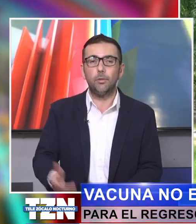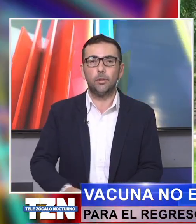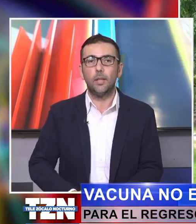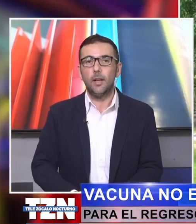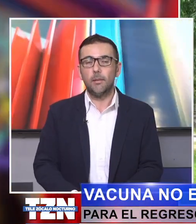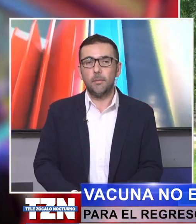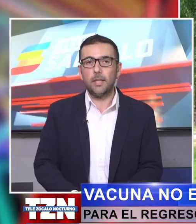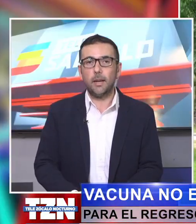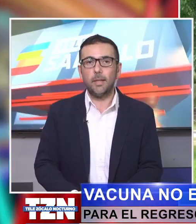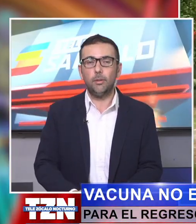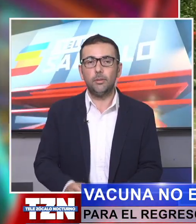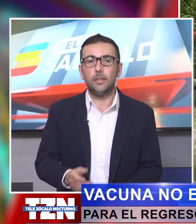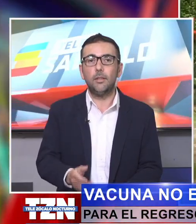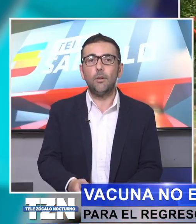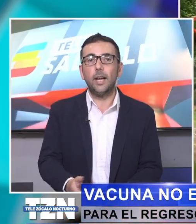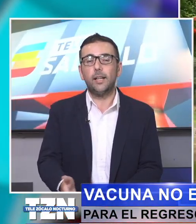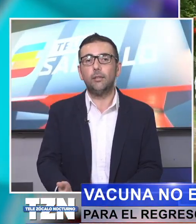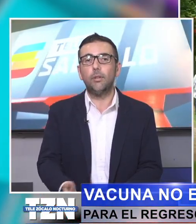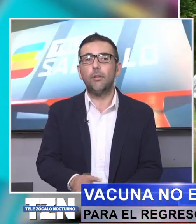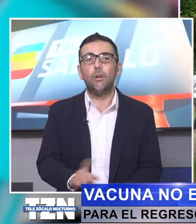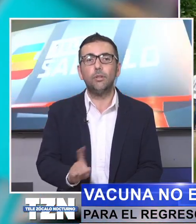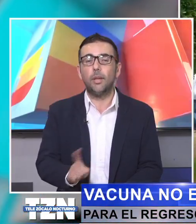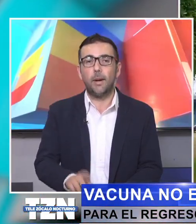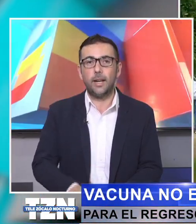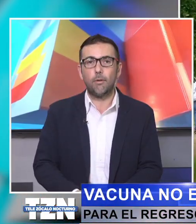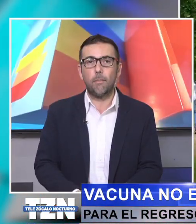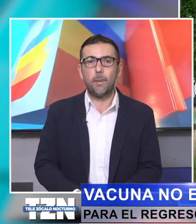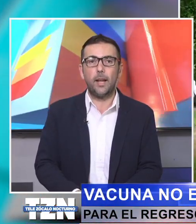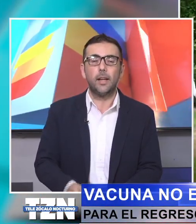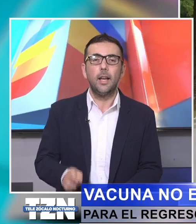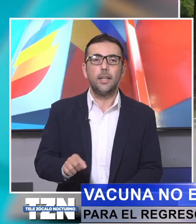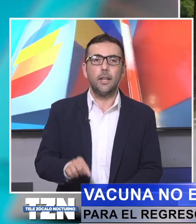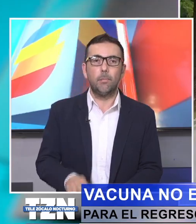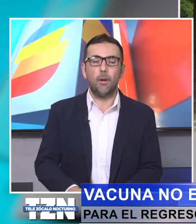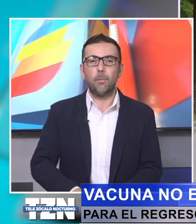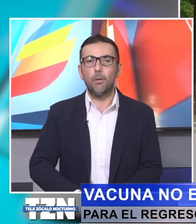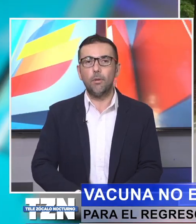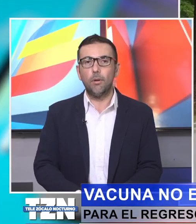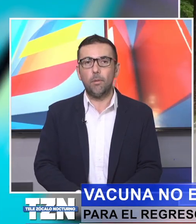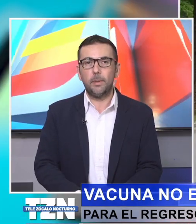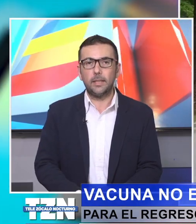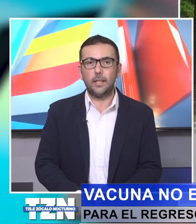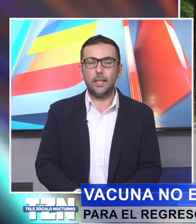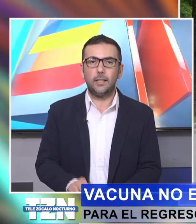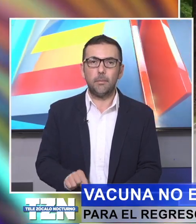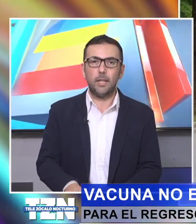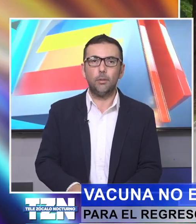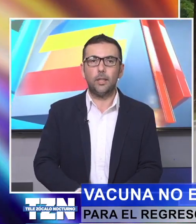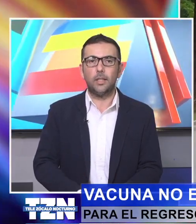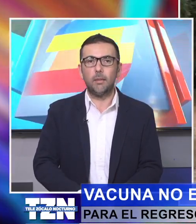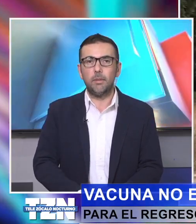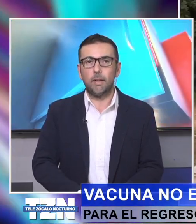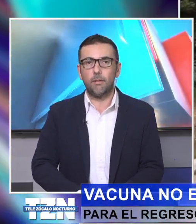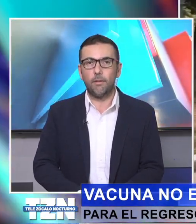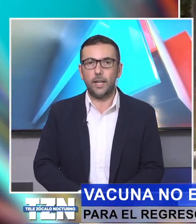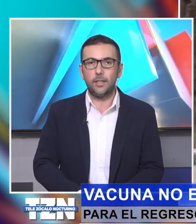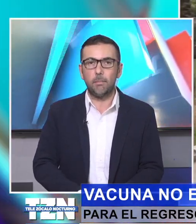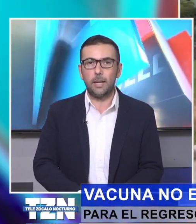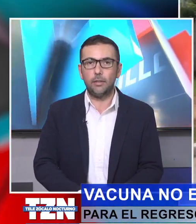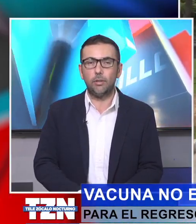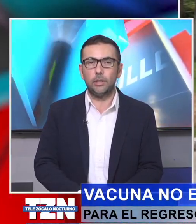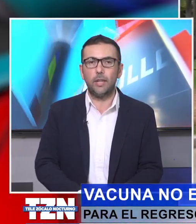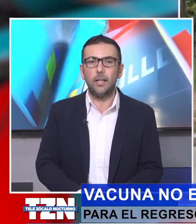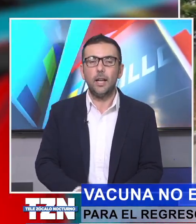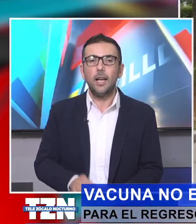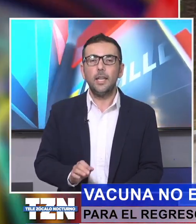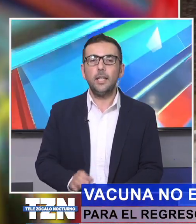compren muchos medicamentos, si no hay razón, no se van a comprar. Y el propio Hugo López-Gatell, también durante la misma conferencia